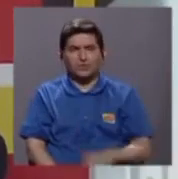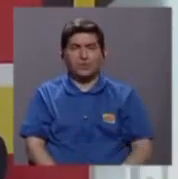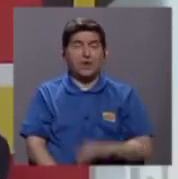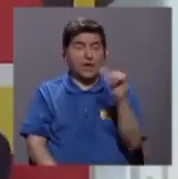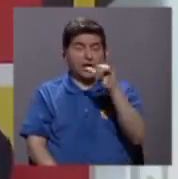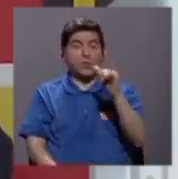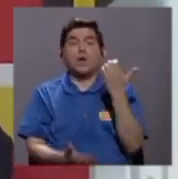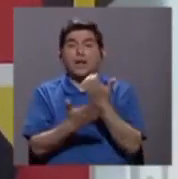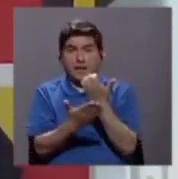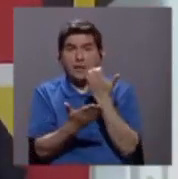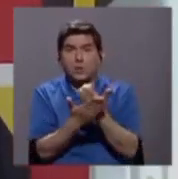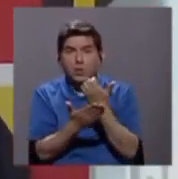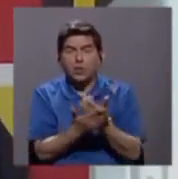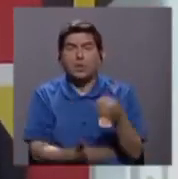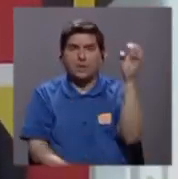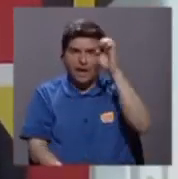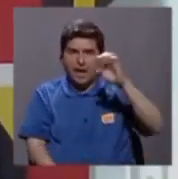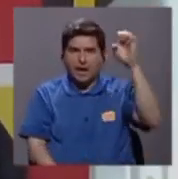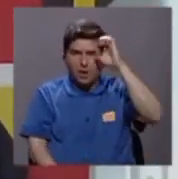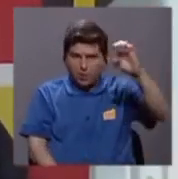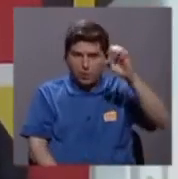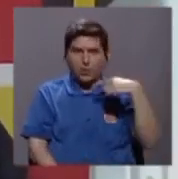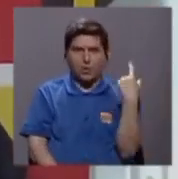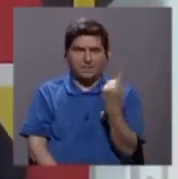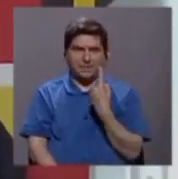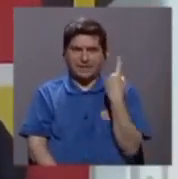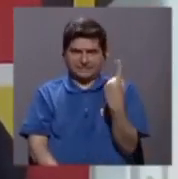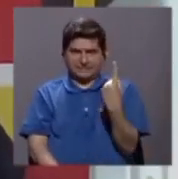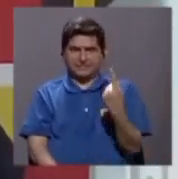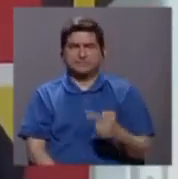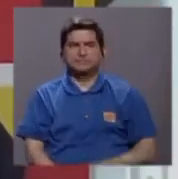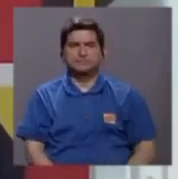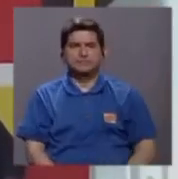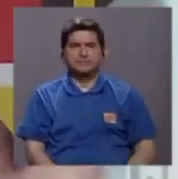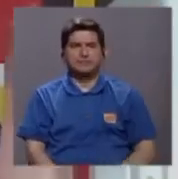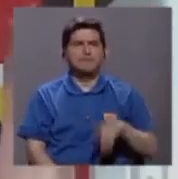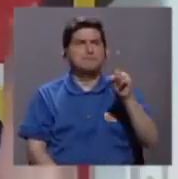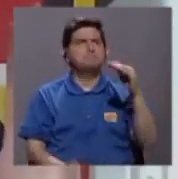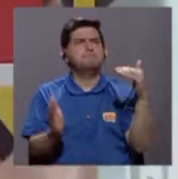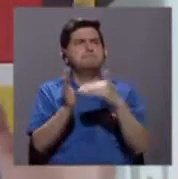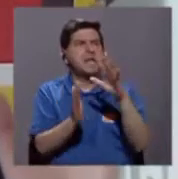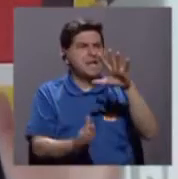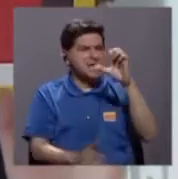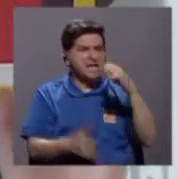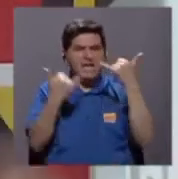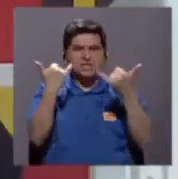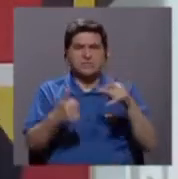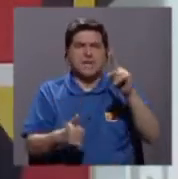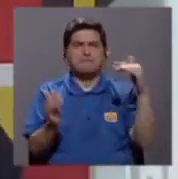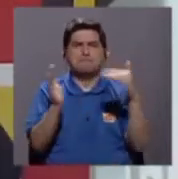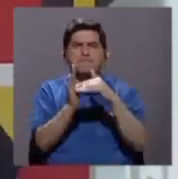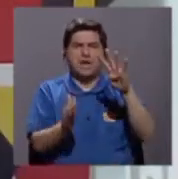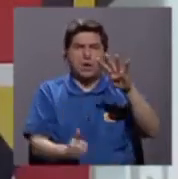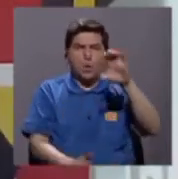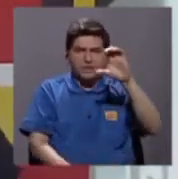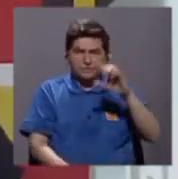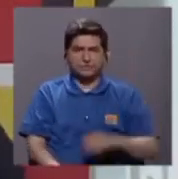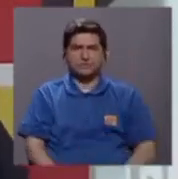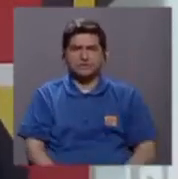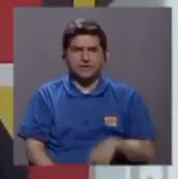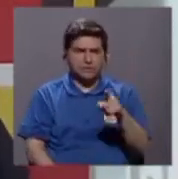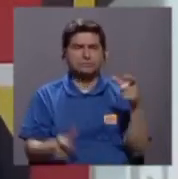también economía, Europa siempre ha sido desde 1500 ya 1400 muy,